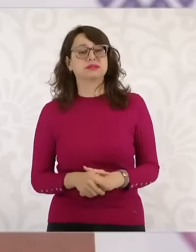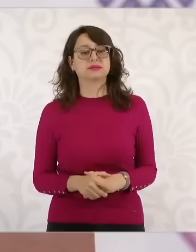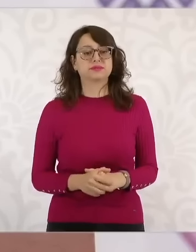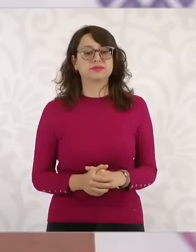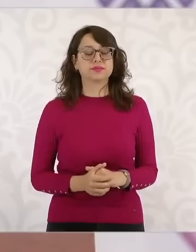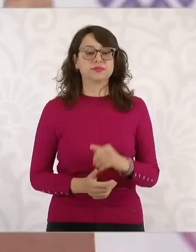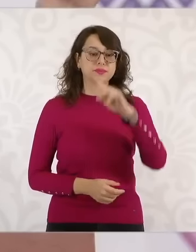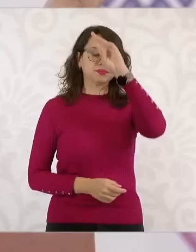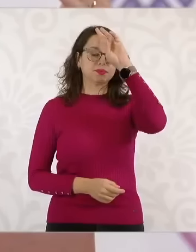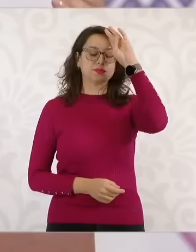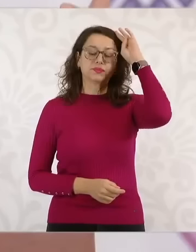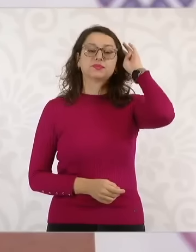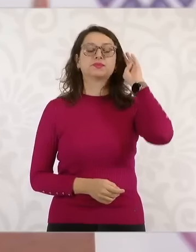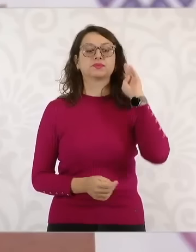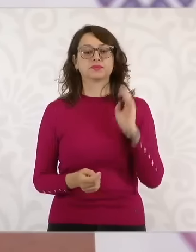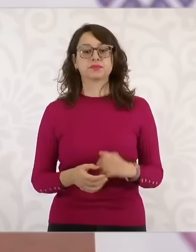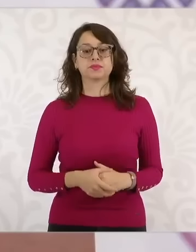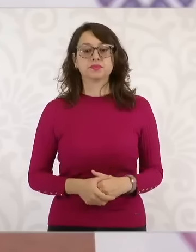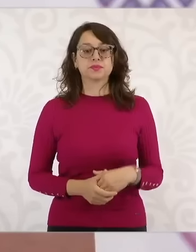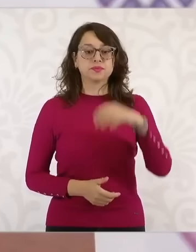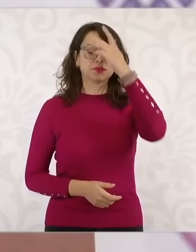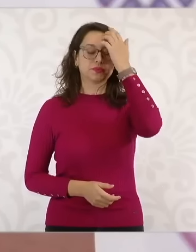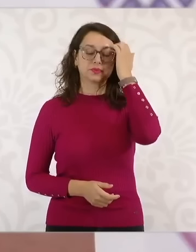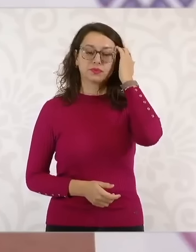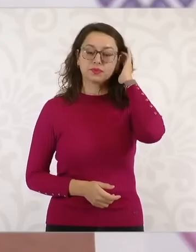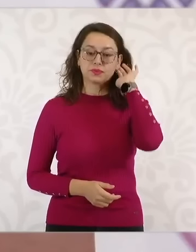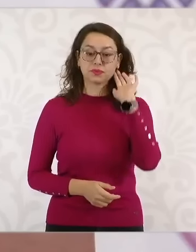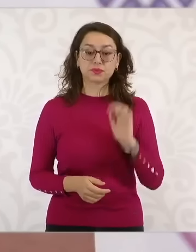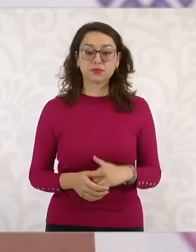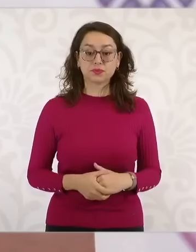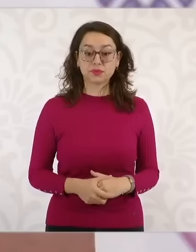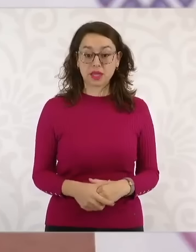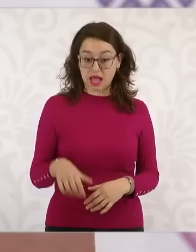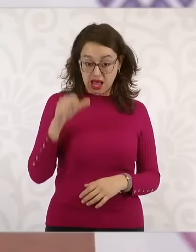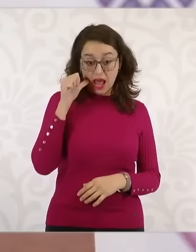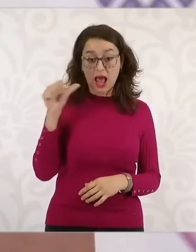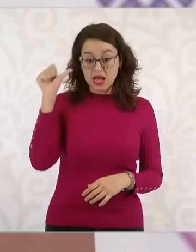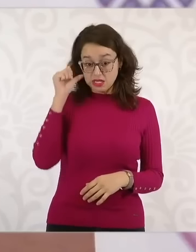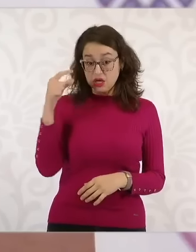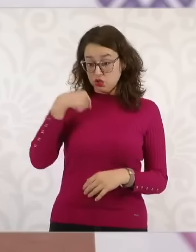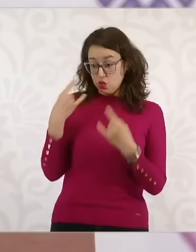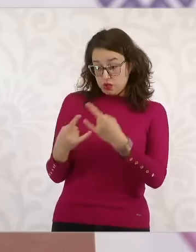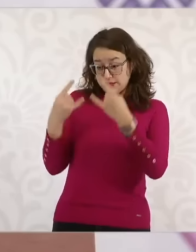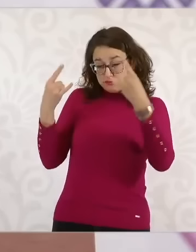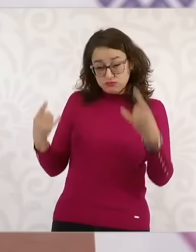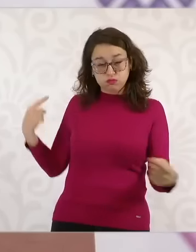Ayer mencioné esta historia porque hay mucha hipocresía y mucha mentira